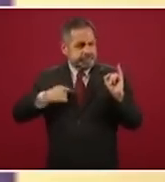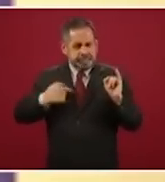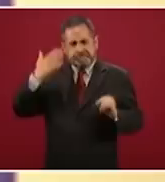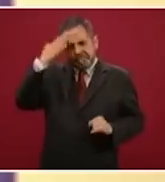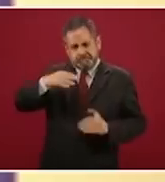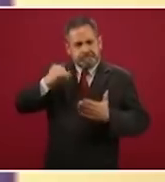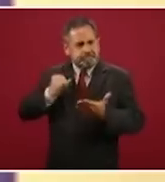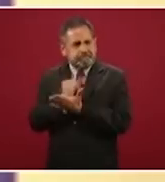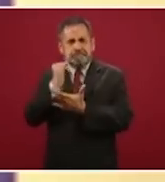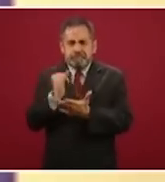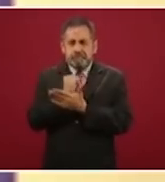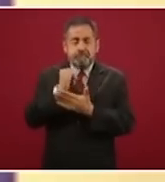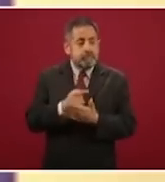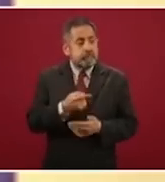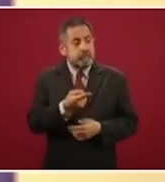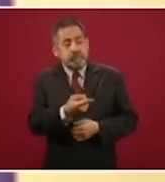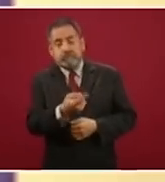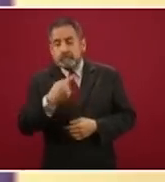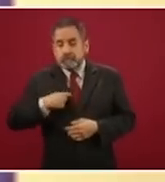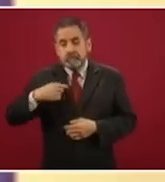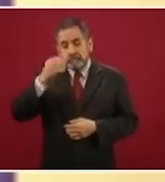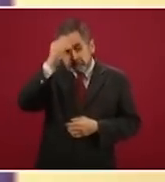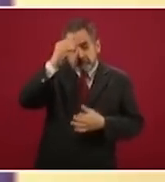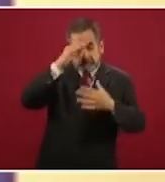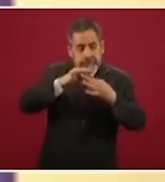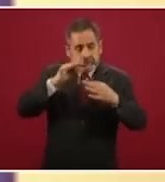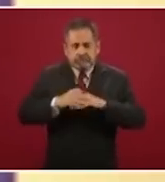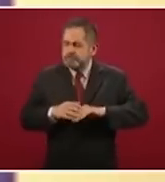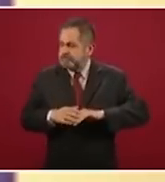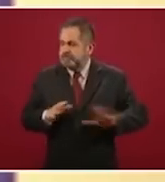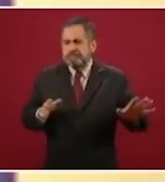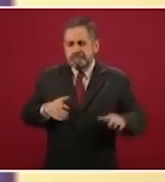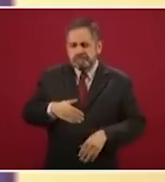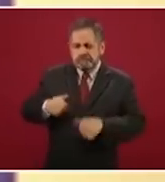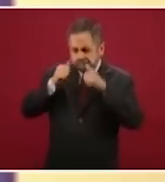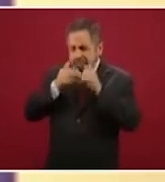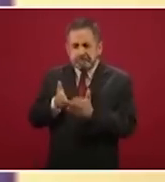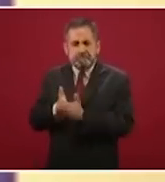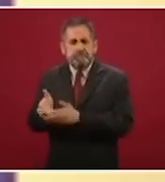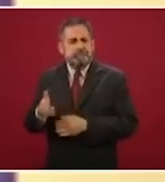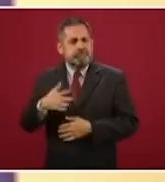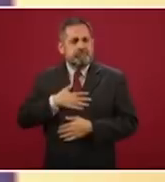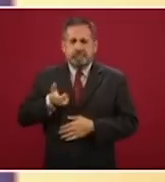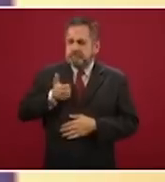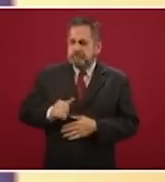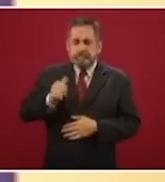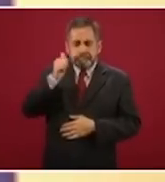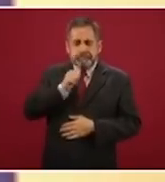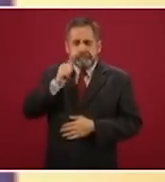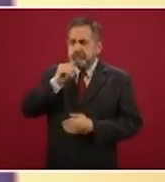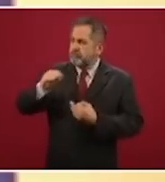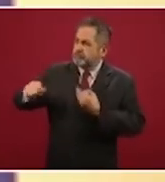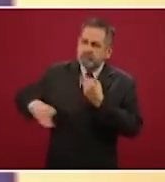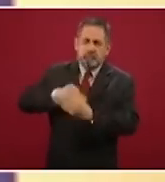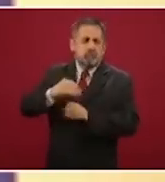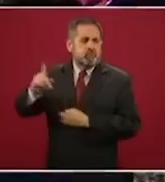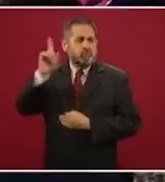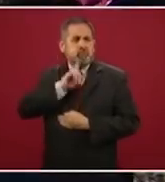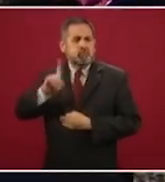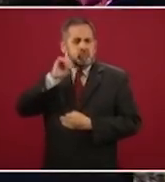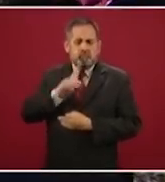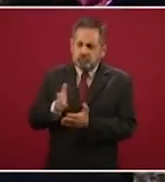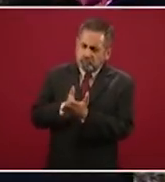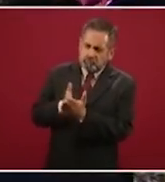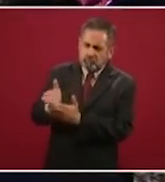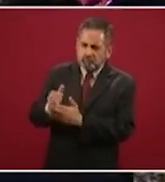sin atender a las opiniones que han tenido las personas que he estimado, me persuado que así serán todas las mujeres, exceptuando